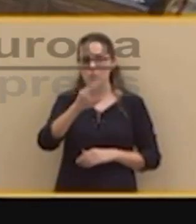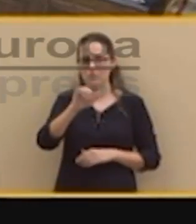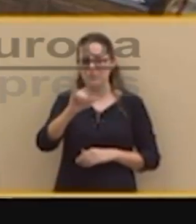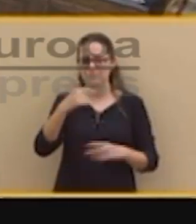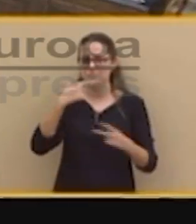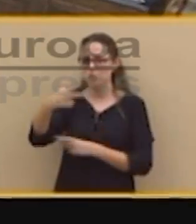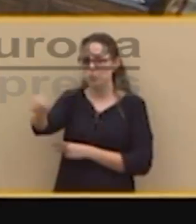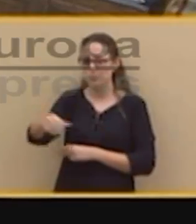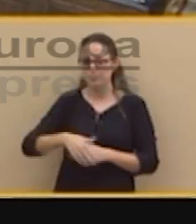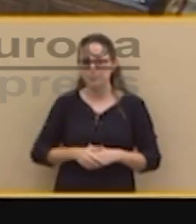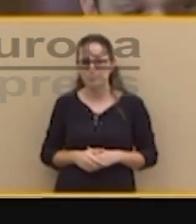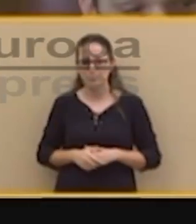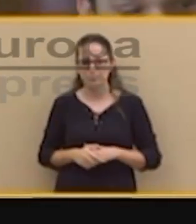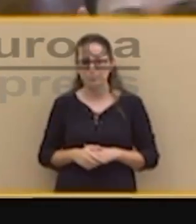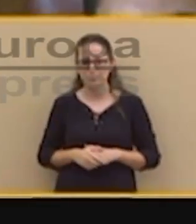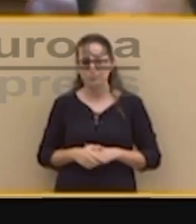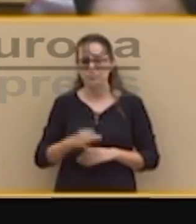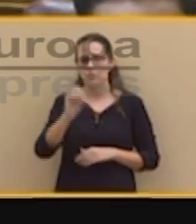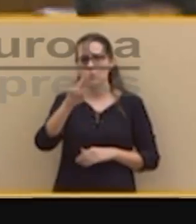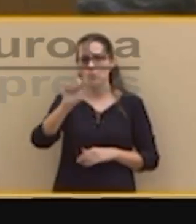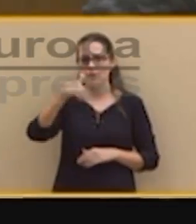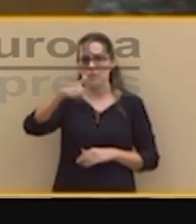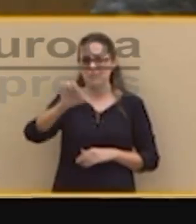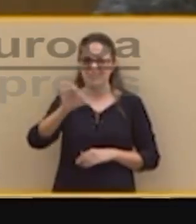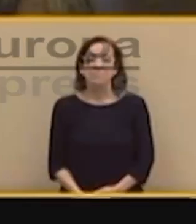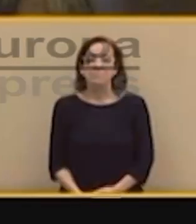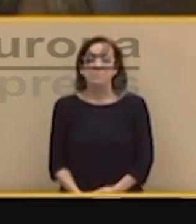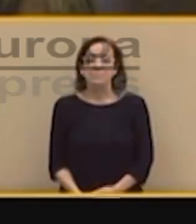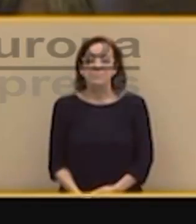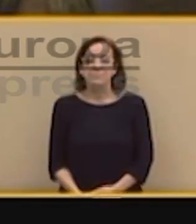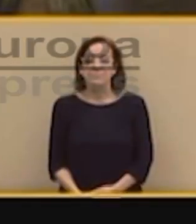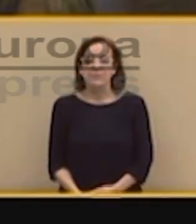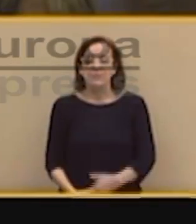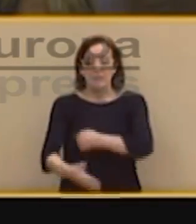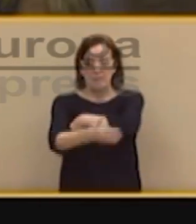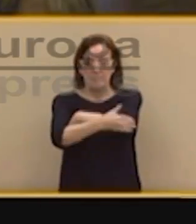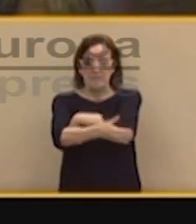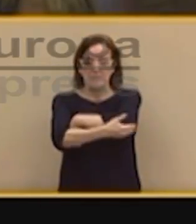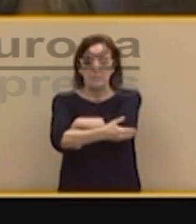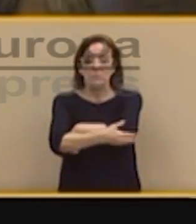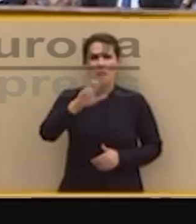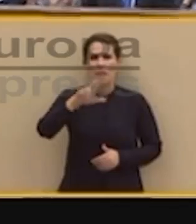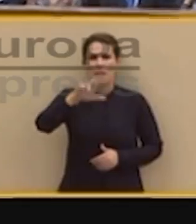realizará antes de las 8:45, en la que previsiblemente el candidato popular saldrá elegido presidente